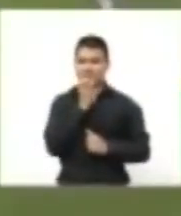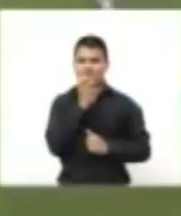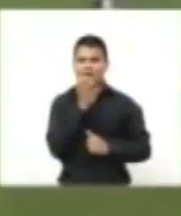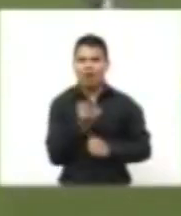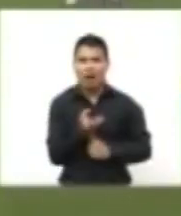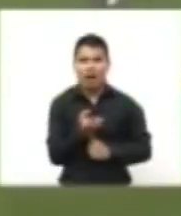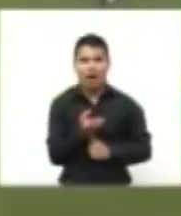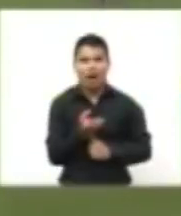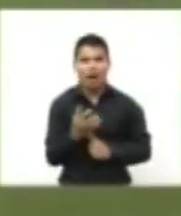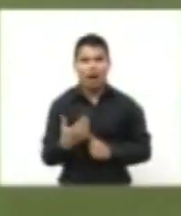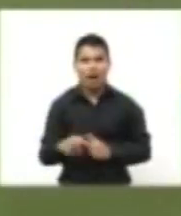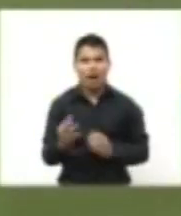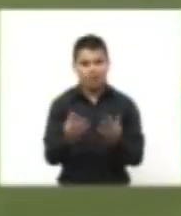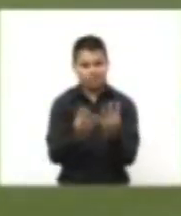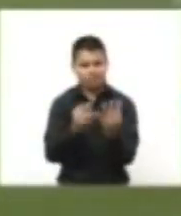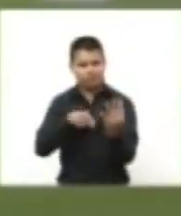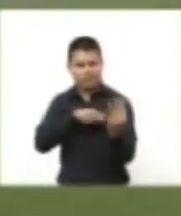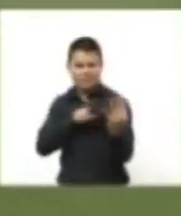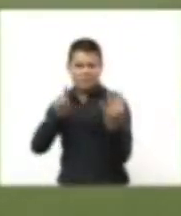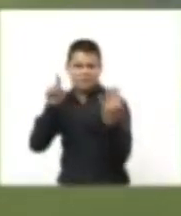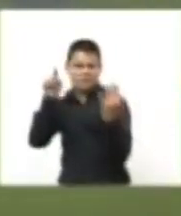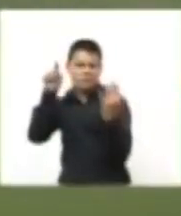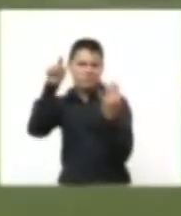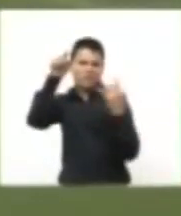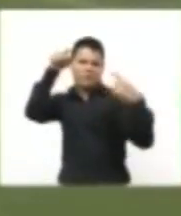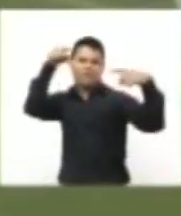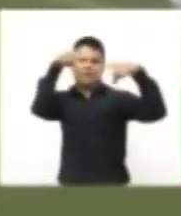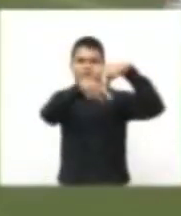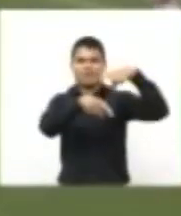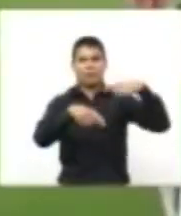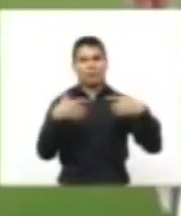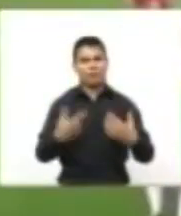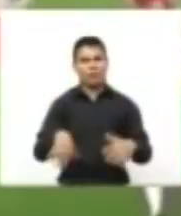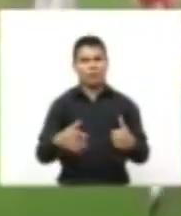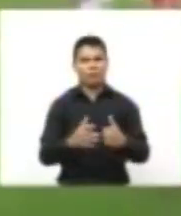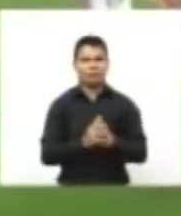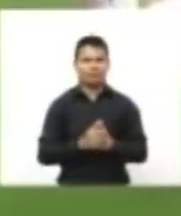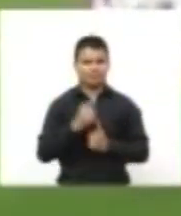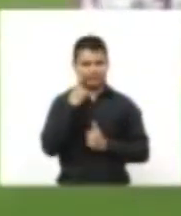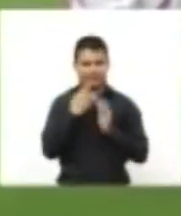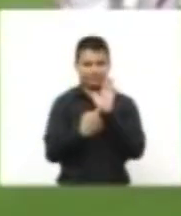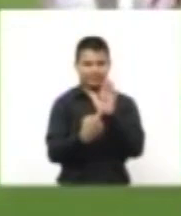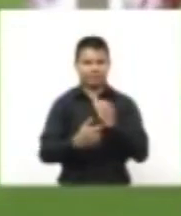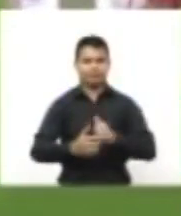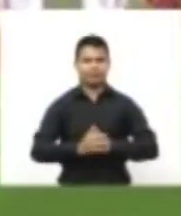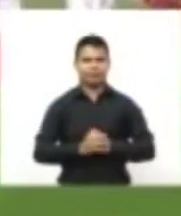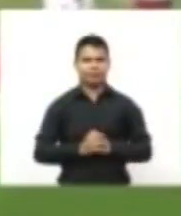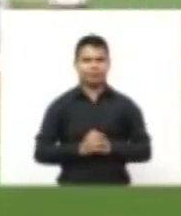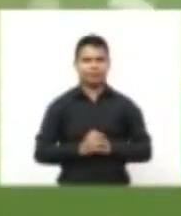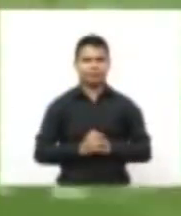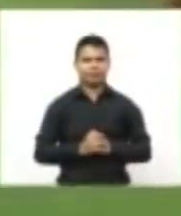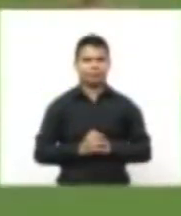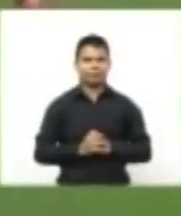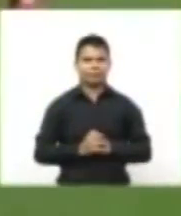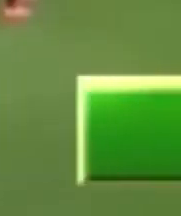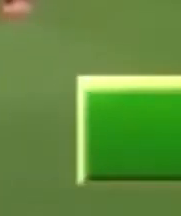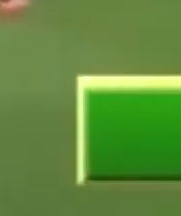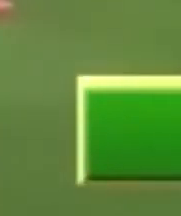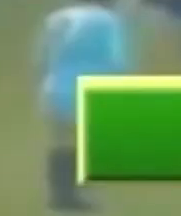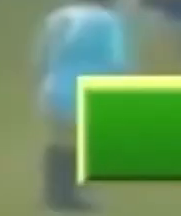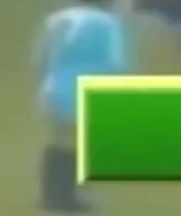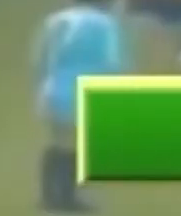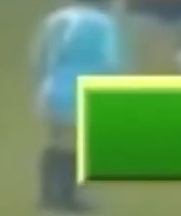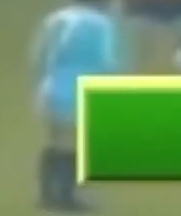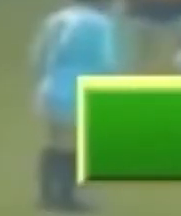de tiro libre? Aquí les mostramos los cobros más extraños con pelota quieta.